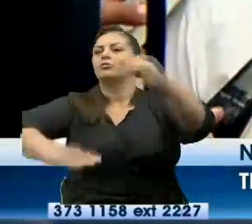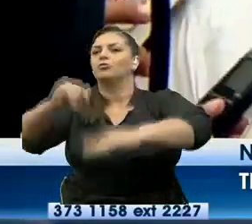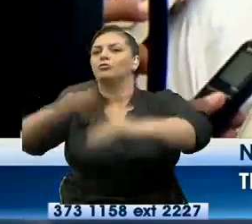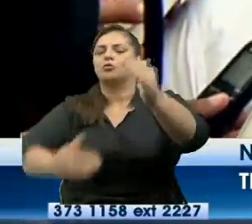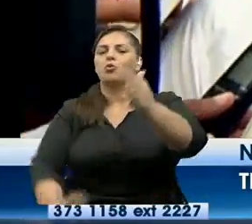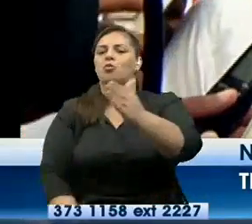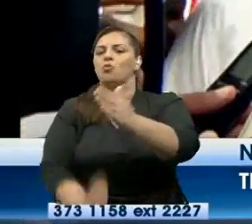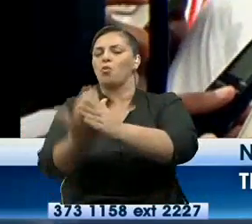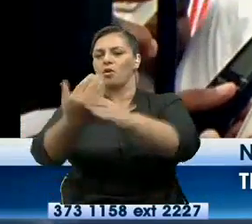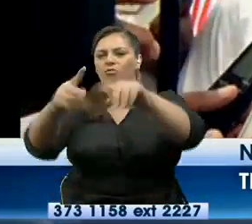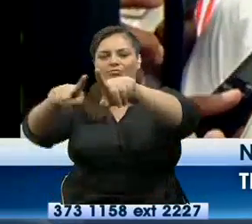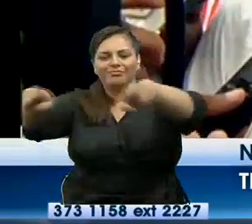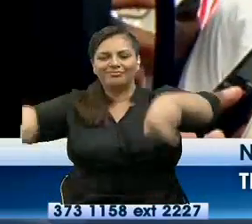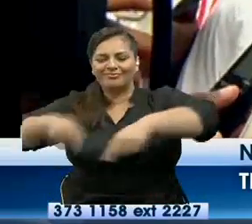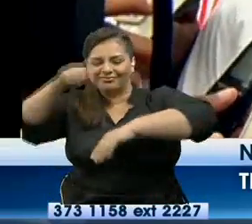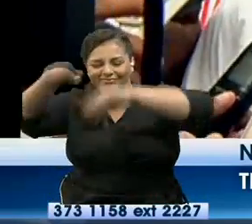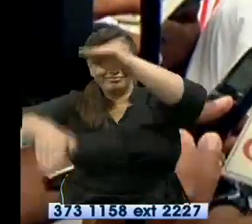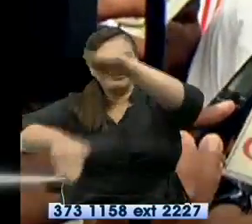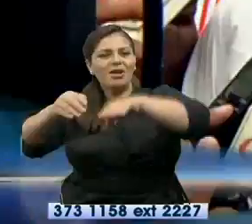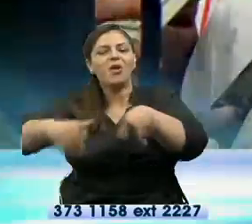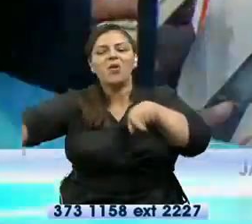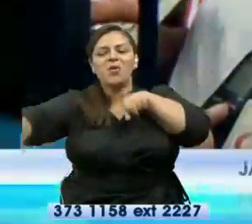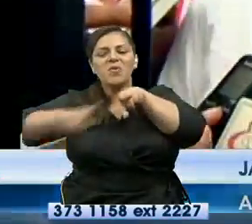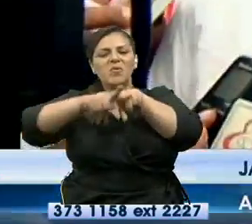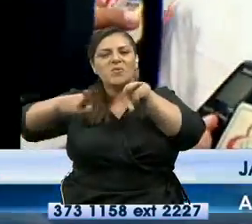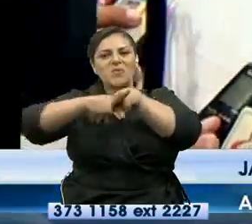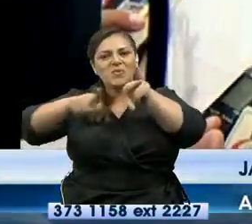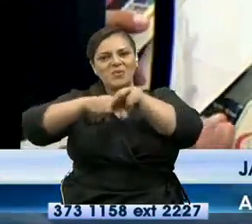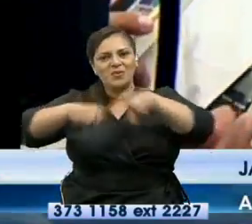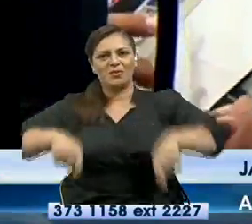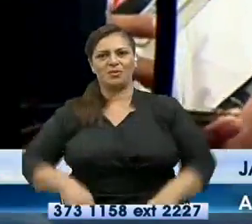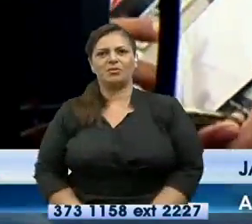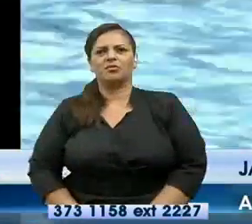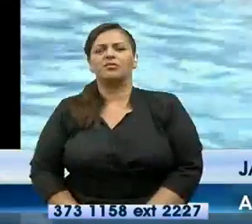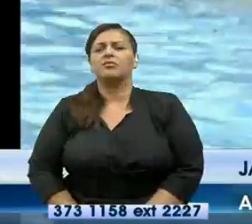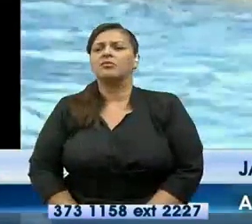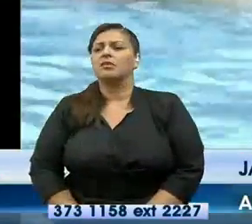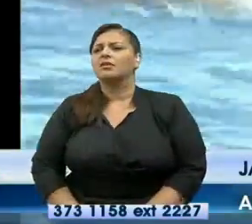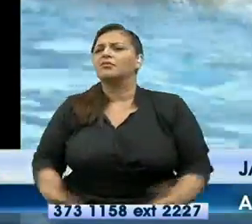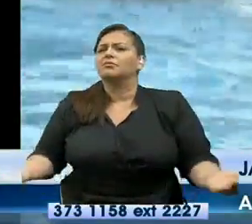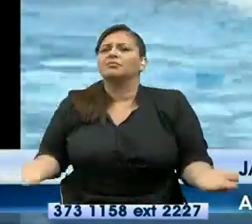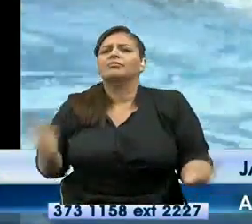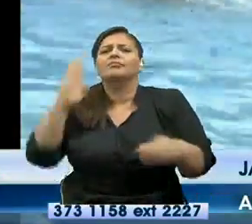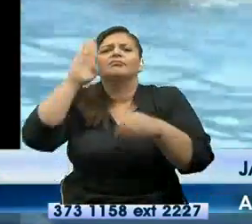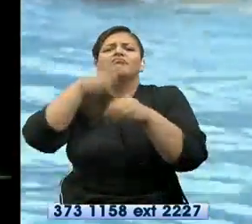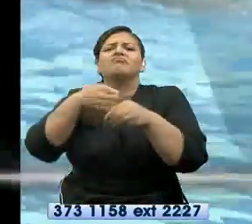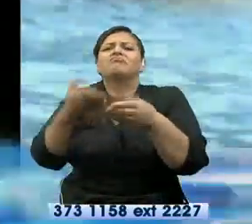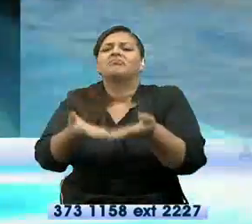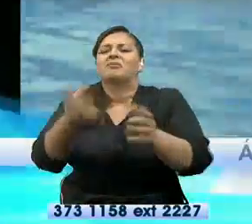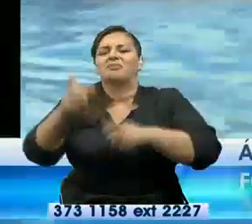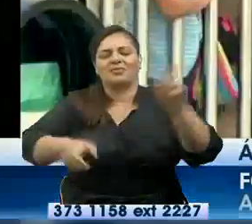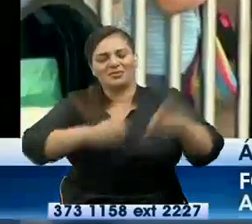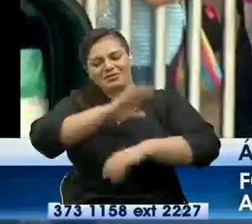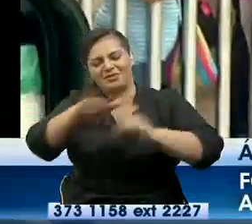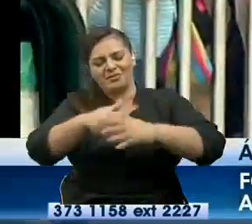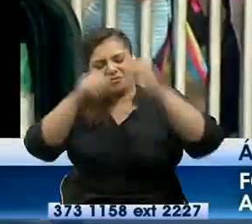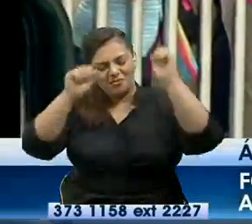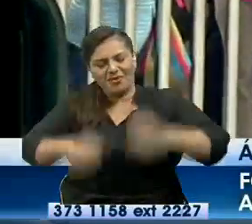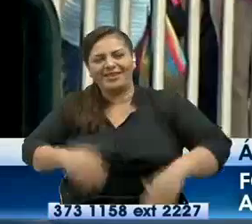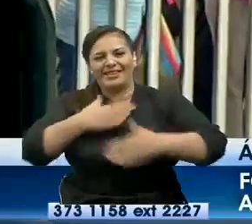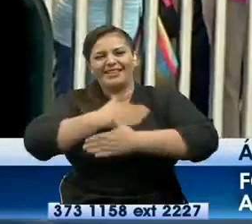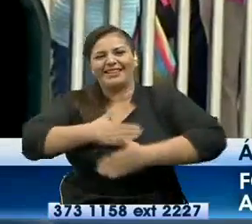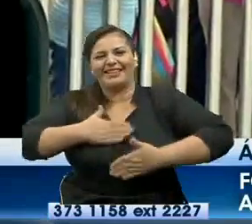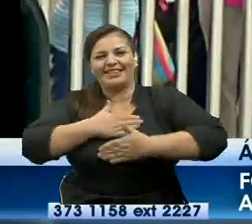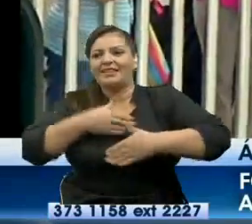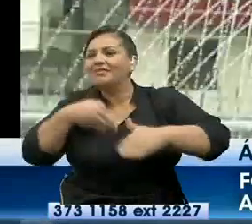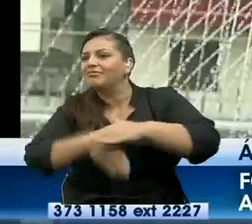que tienen mucho que ver con la autoestima y el afán de entretenimiento gratuito que quiere la gente. Cuando